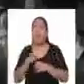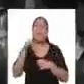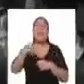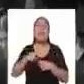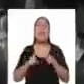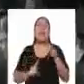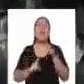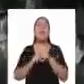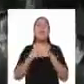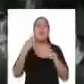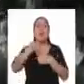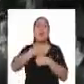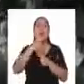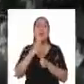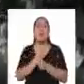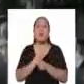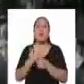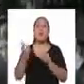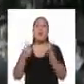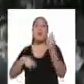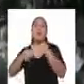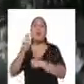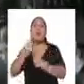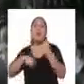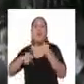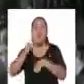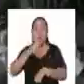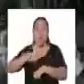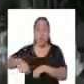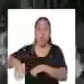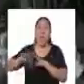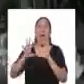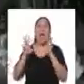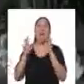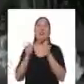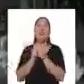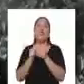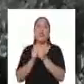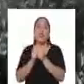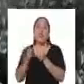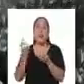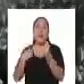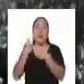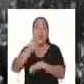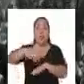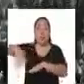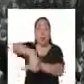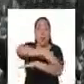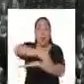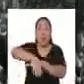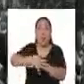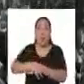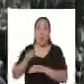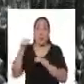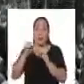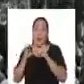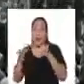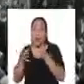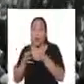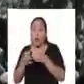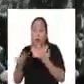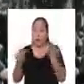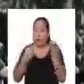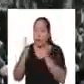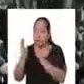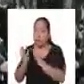la Asociación Nacional de Vendedores Ambulantes del Perú, el Comité para la Unificación y Organización de los